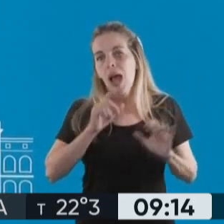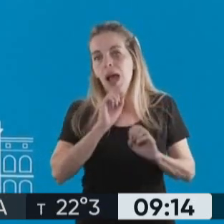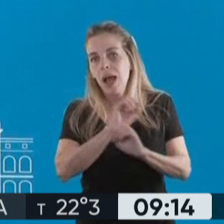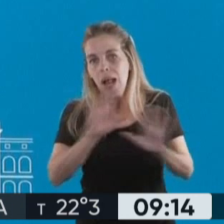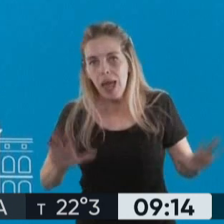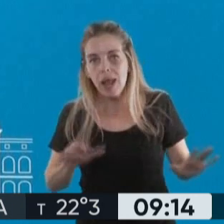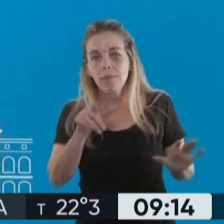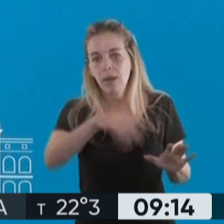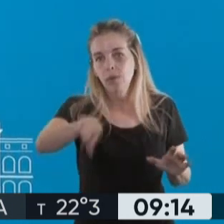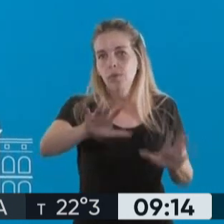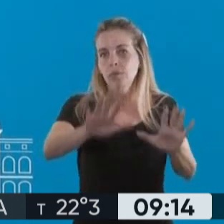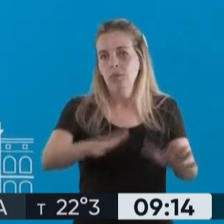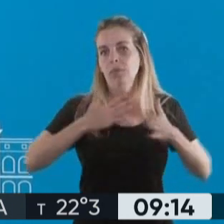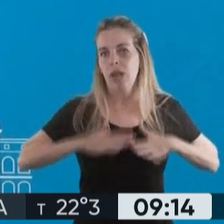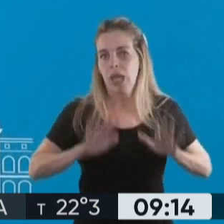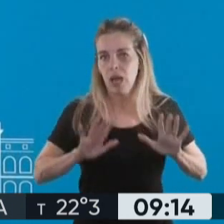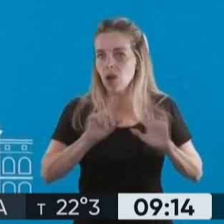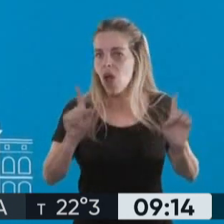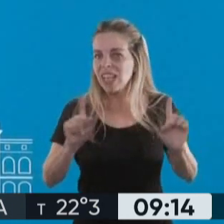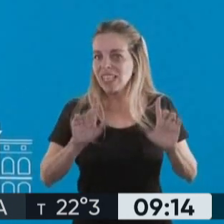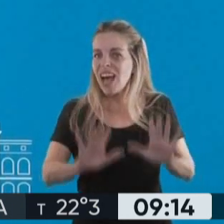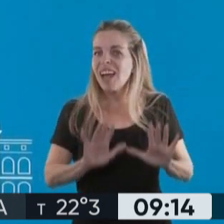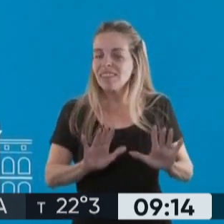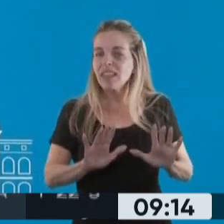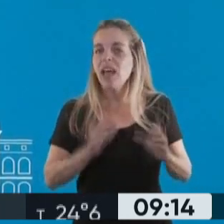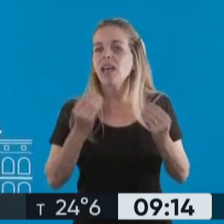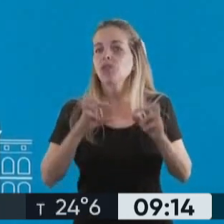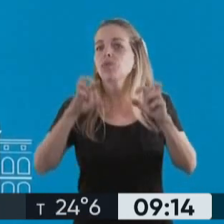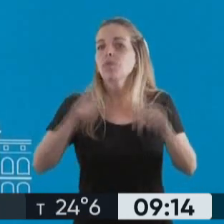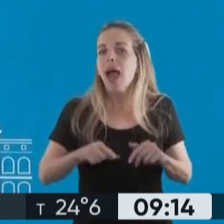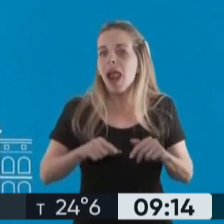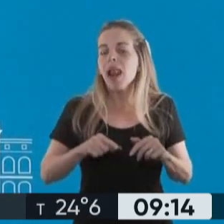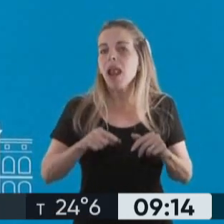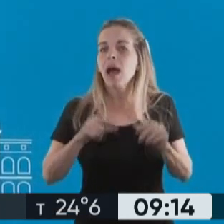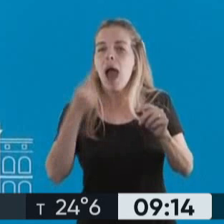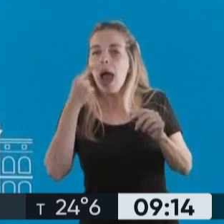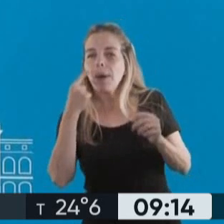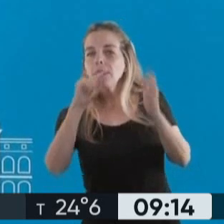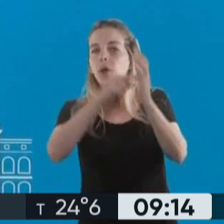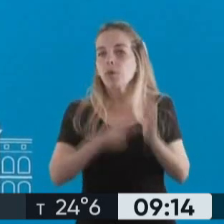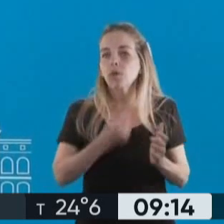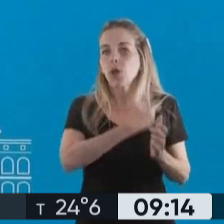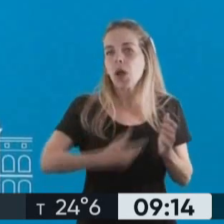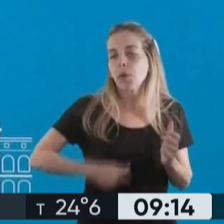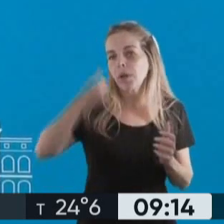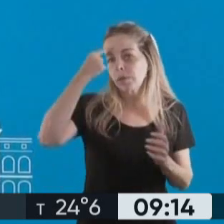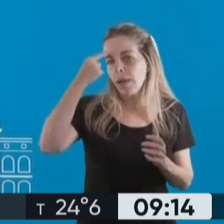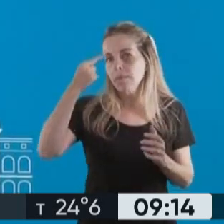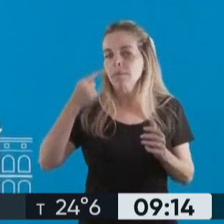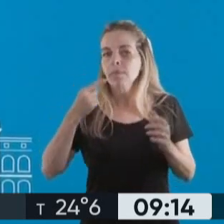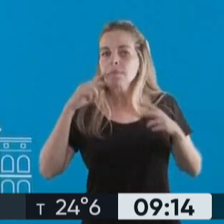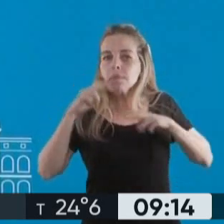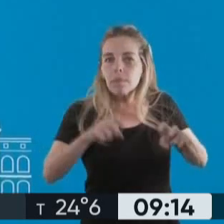sus expectativas, porque no se trata de eso, sino de lo que todas las variables que el gobierno está considerando